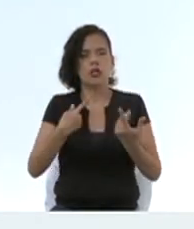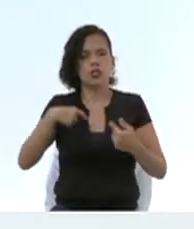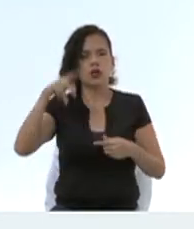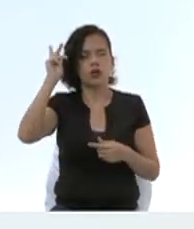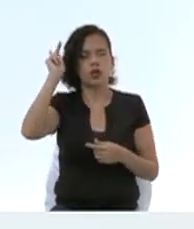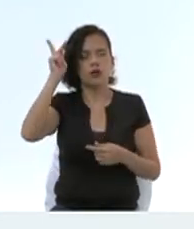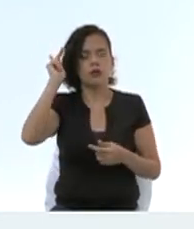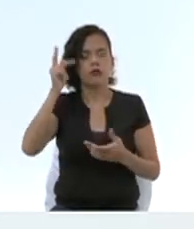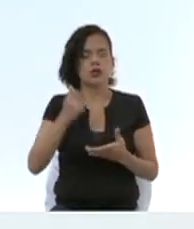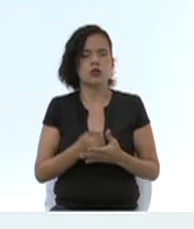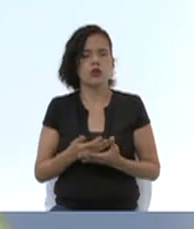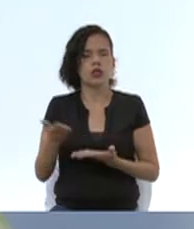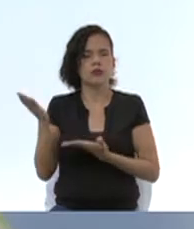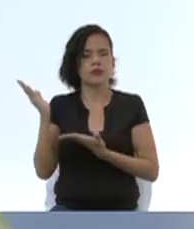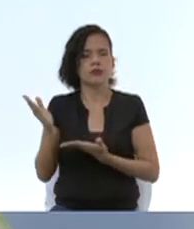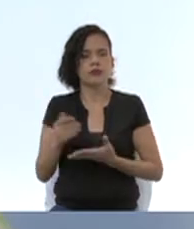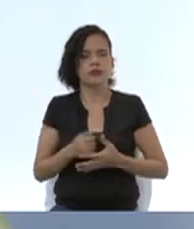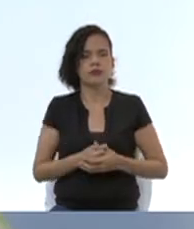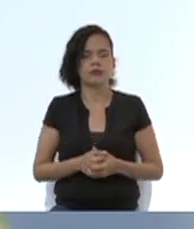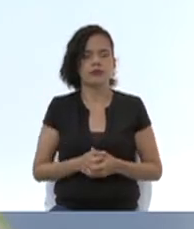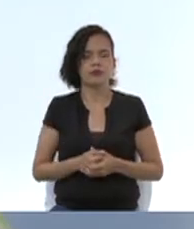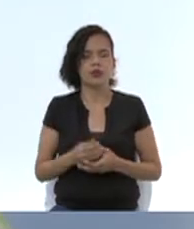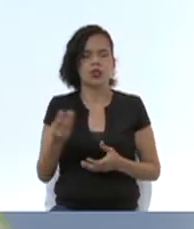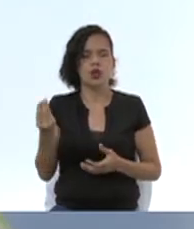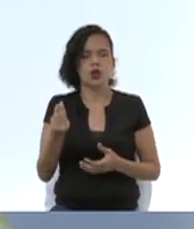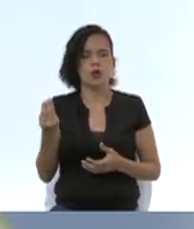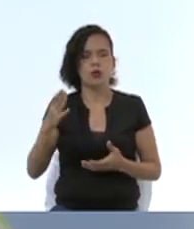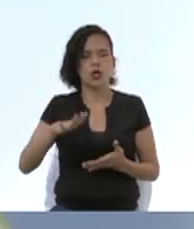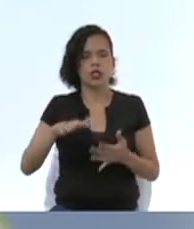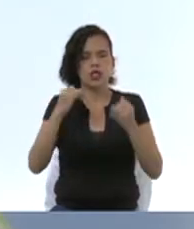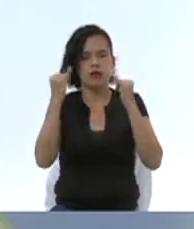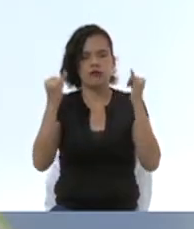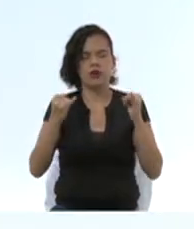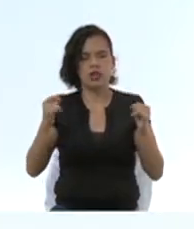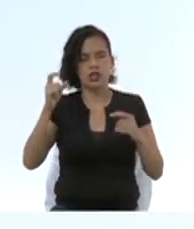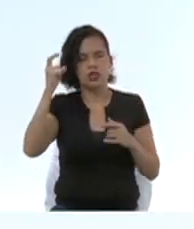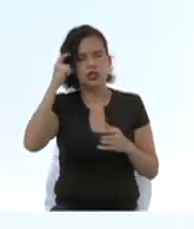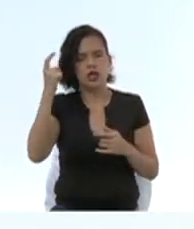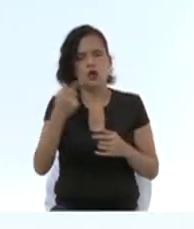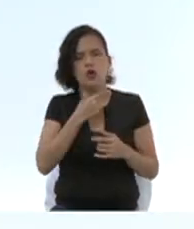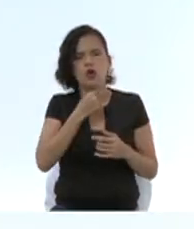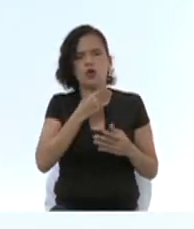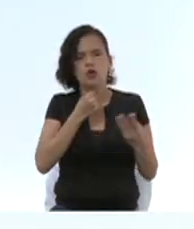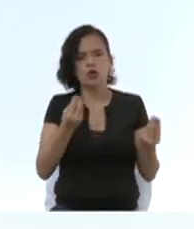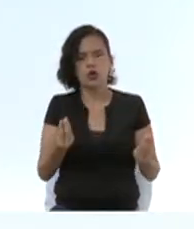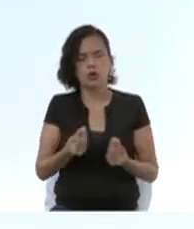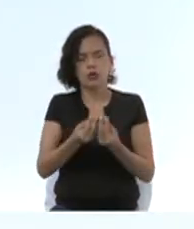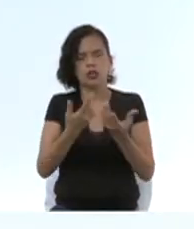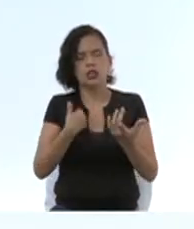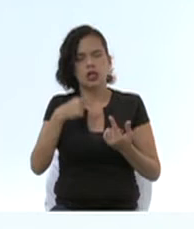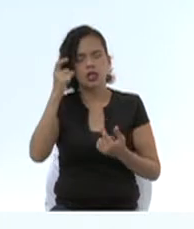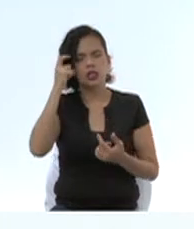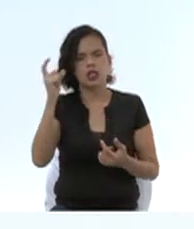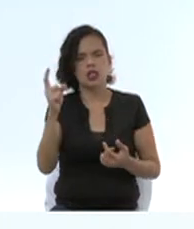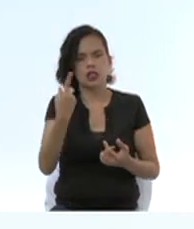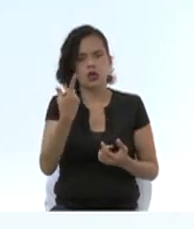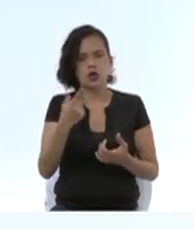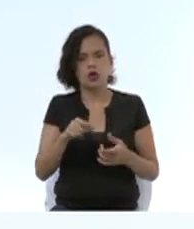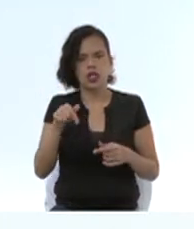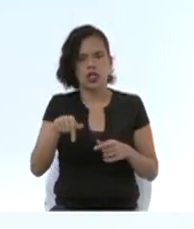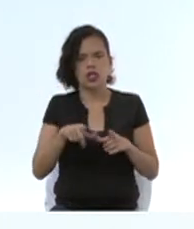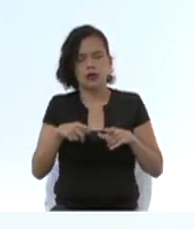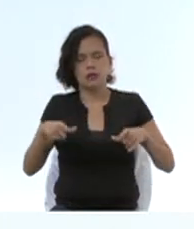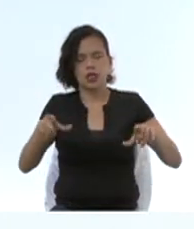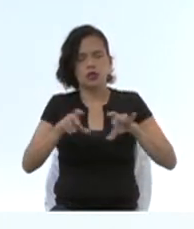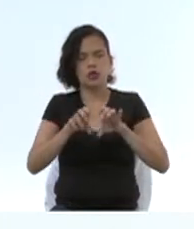profesora Evelyn Álvarez. Hola, mi profe. Feliz día, mi profe. Un placer acompañarla el día de hoy, acompañarla una vez más en este segmento de